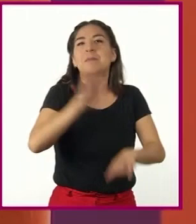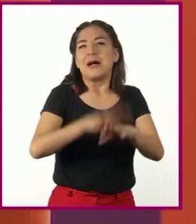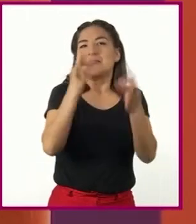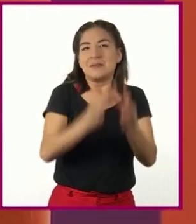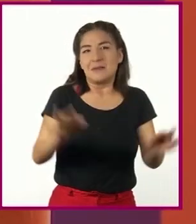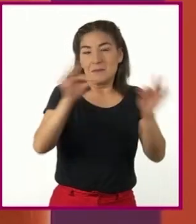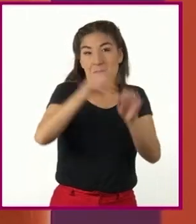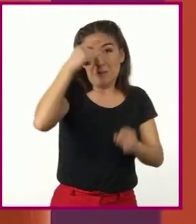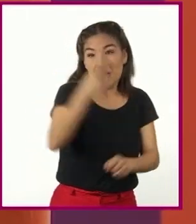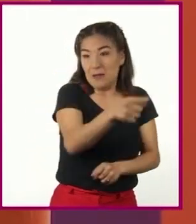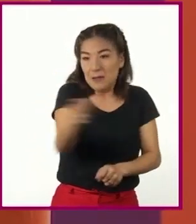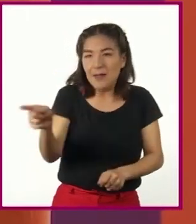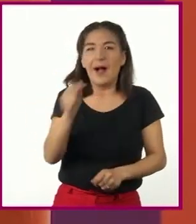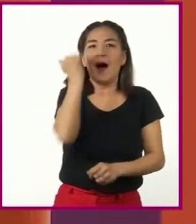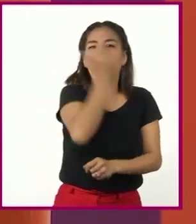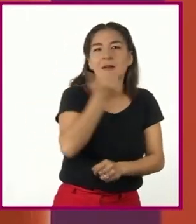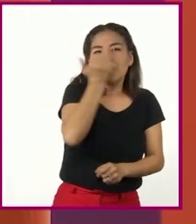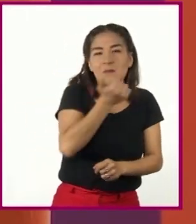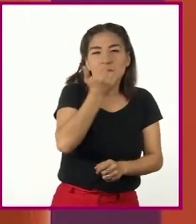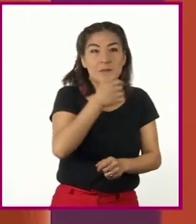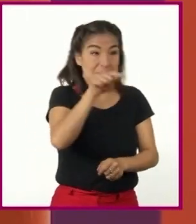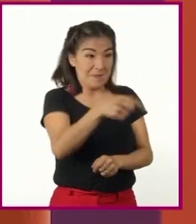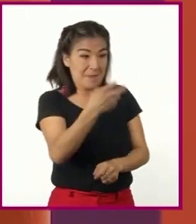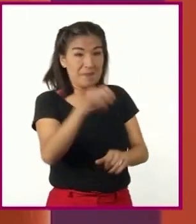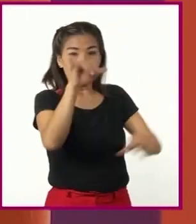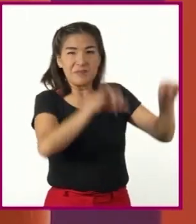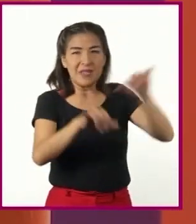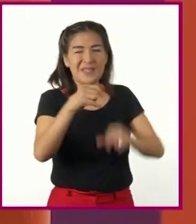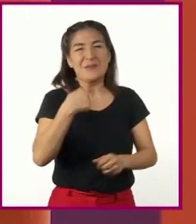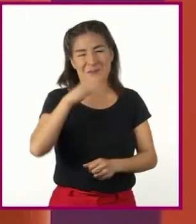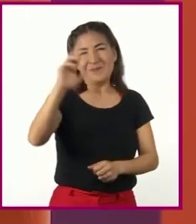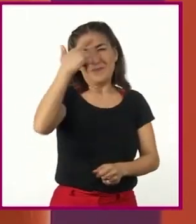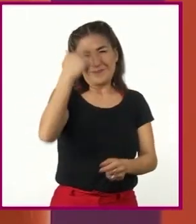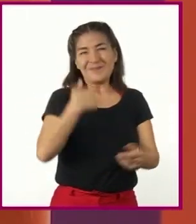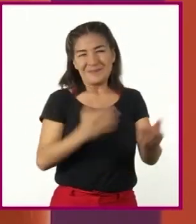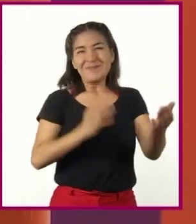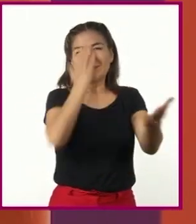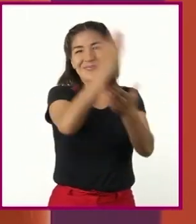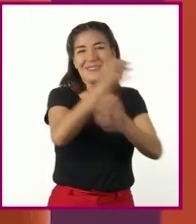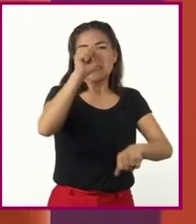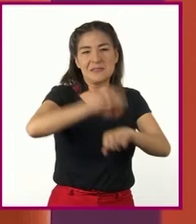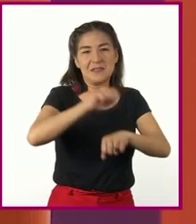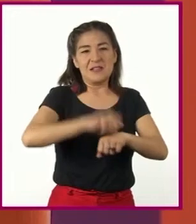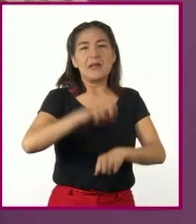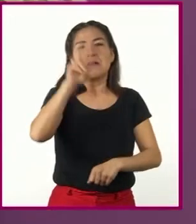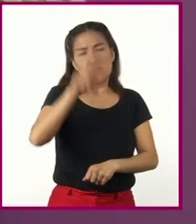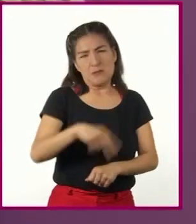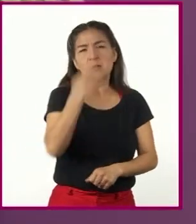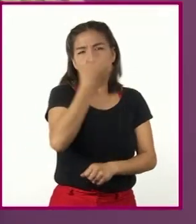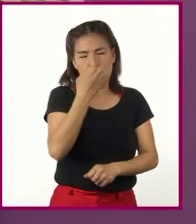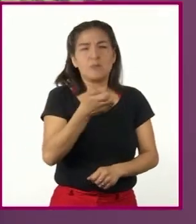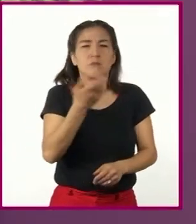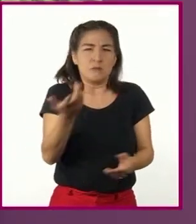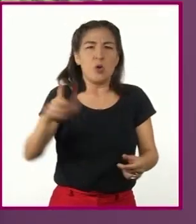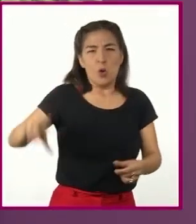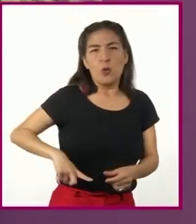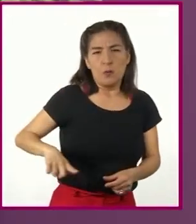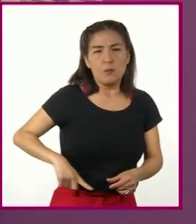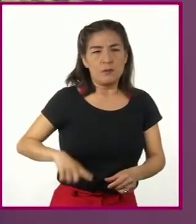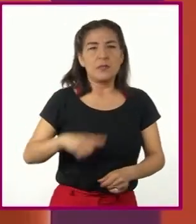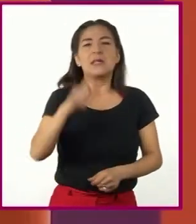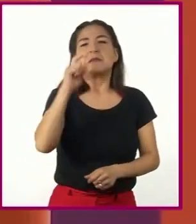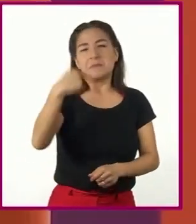para los alumnos si esos laboratorios, yo me acuerdo cuando iba a la secundaria, era una secundaria pública, por supuesto, la